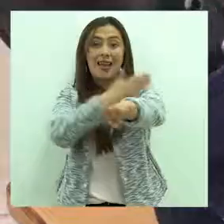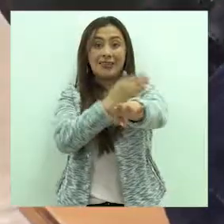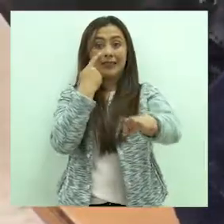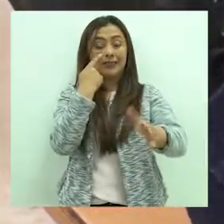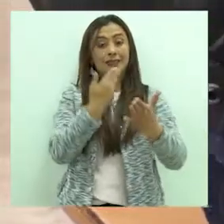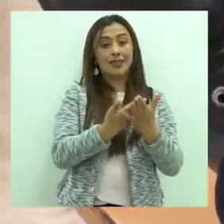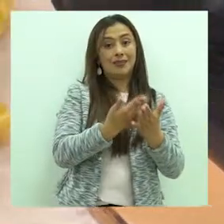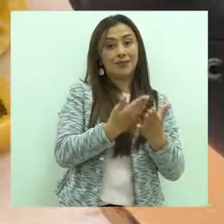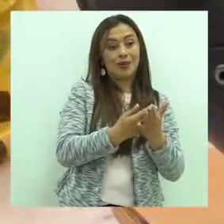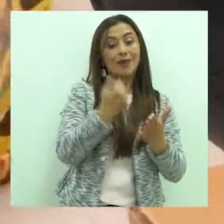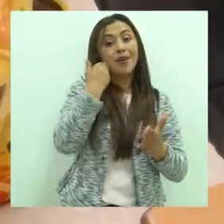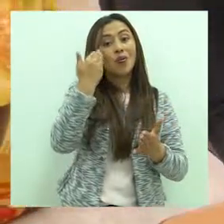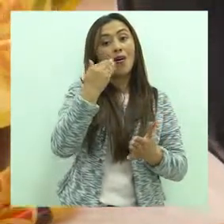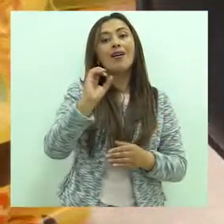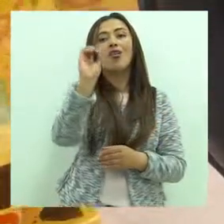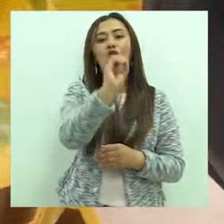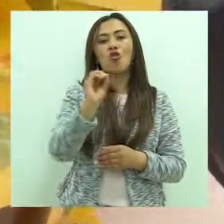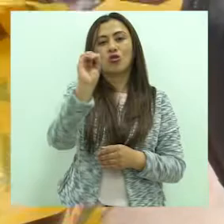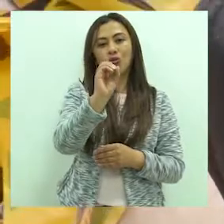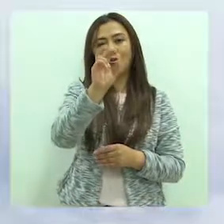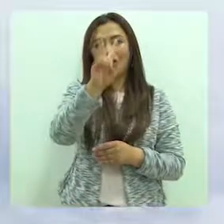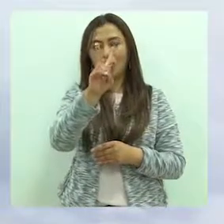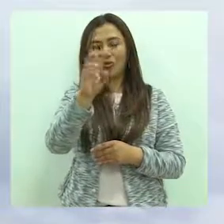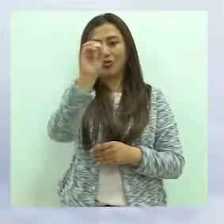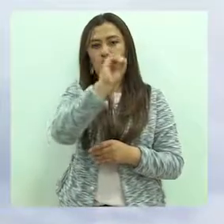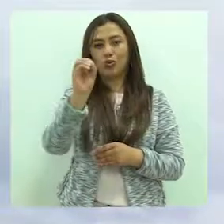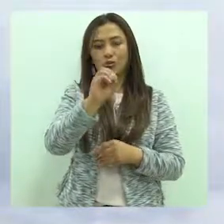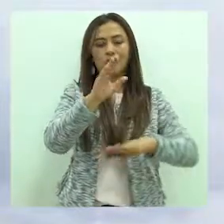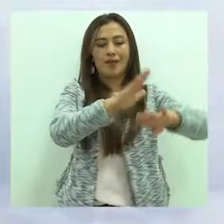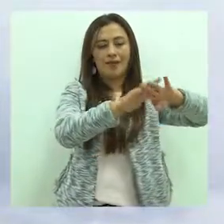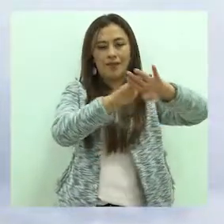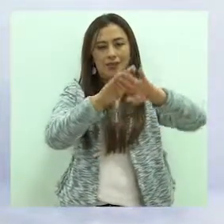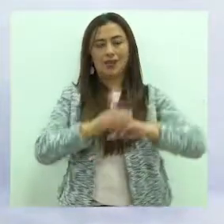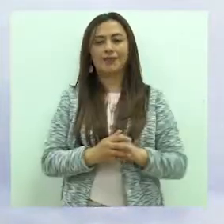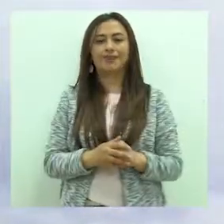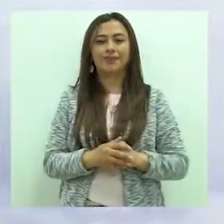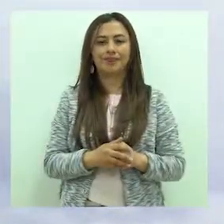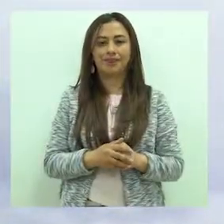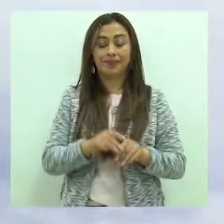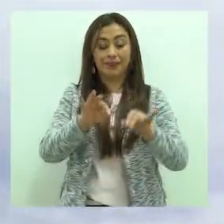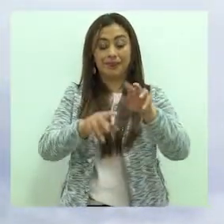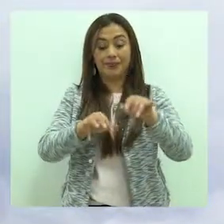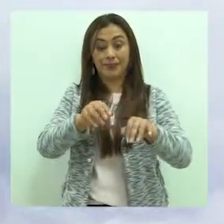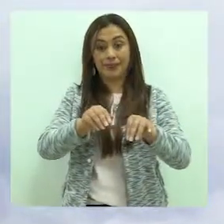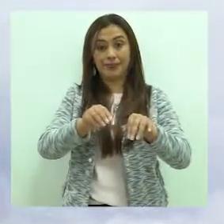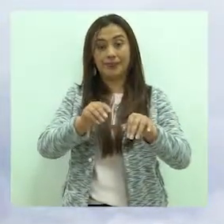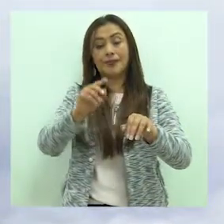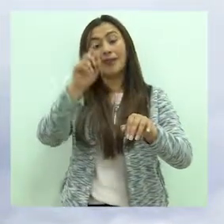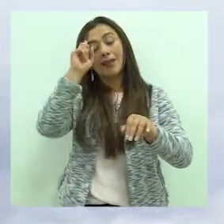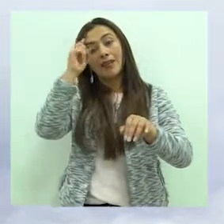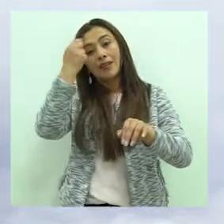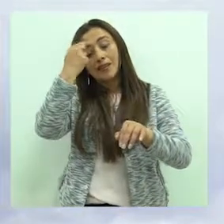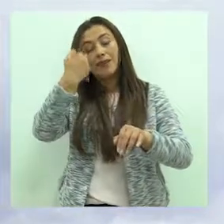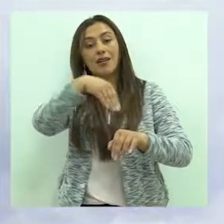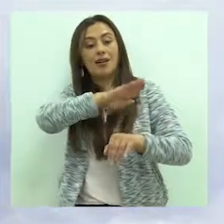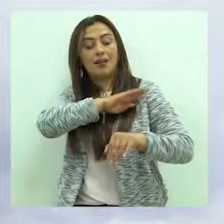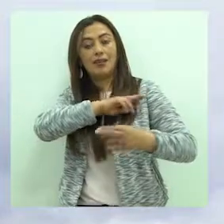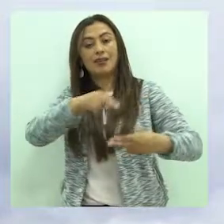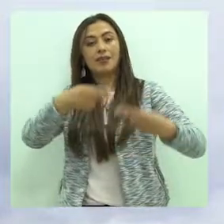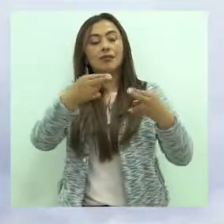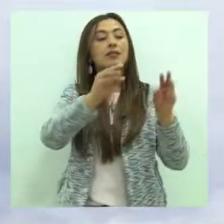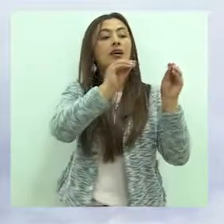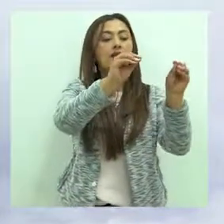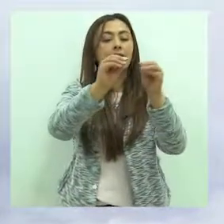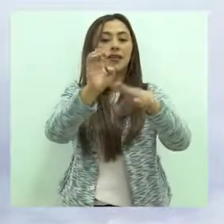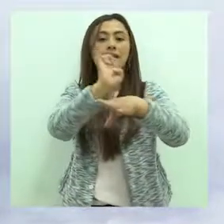nacional de evacuación que se adelantará en el mes de octubre. La Administración Municipal de Tunja en Equipo, en casa del Dr. Pablo Emilio Cepeda Nova, hace una invitación a todas las